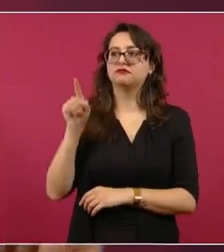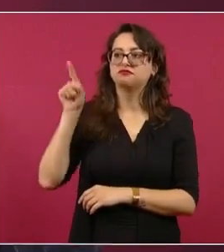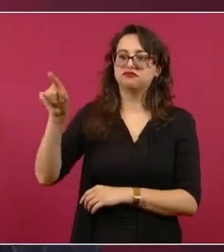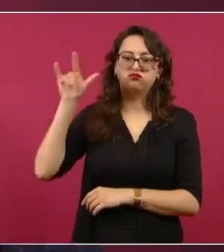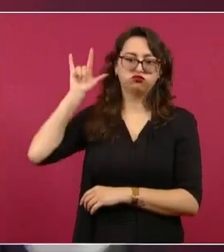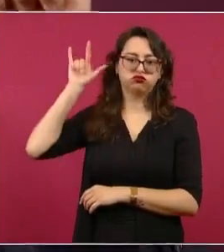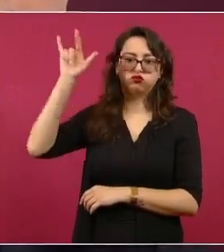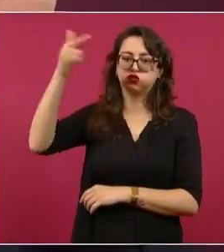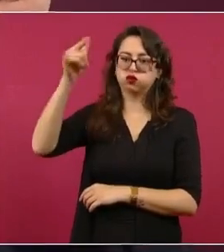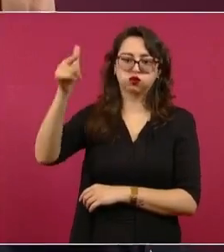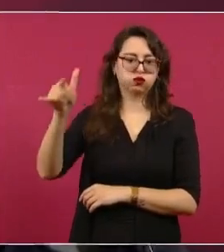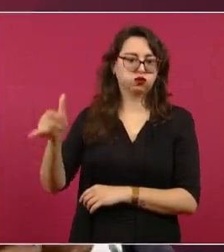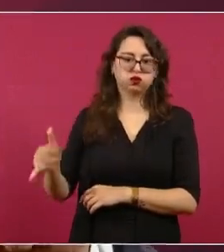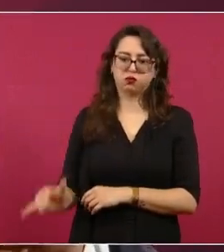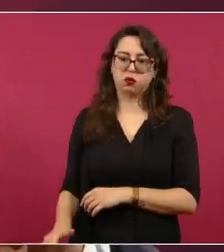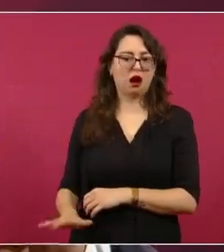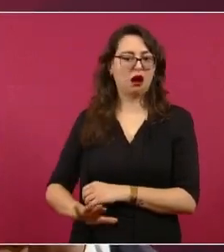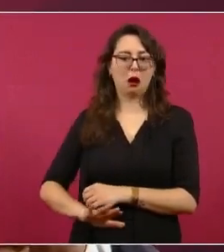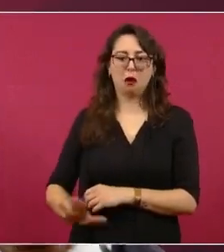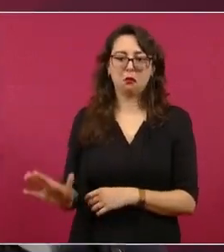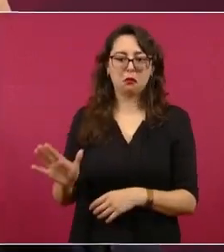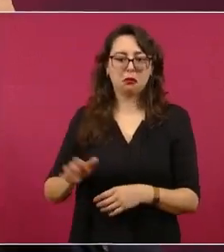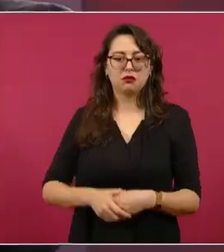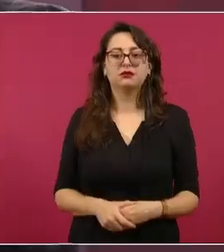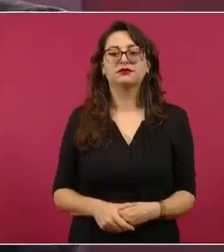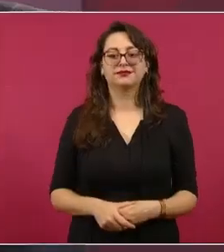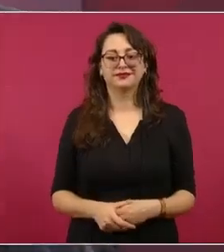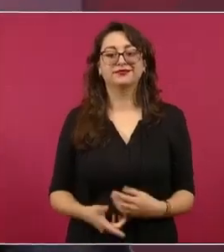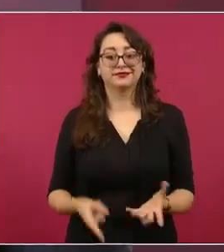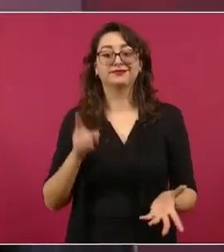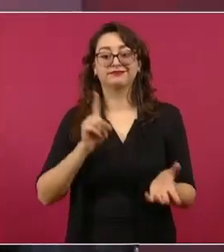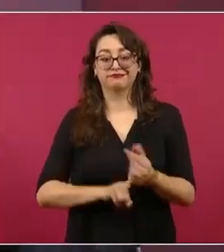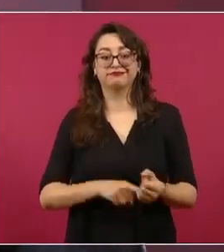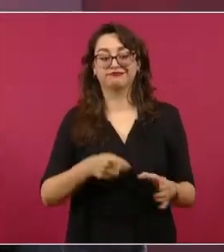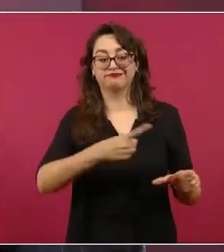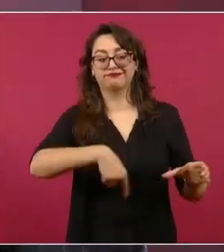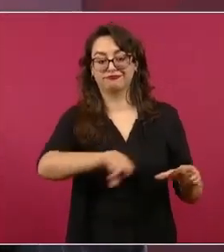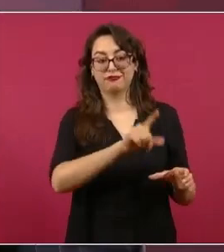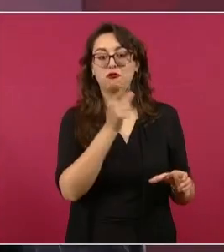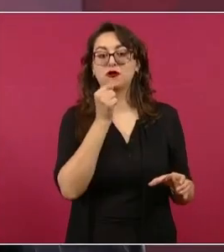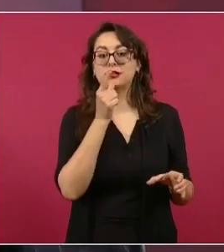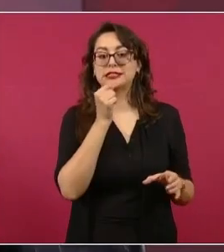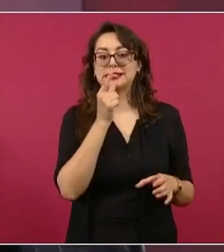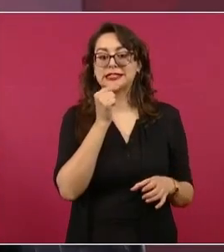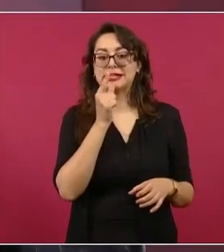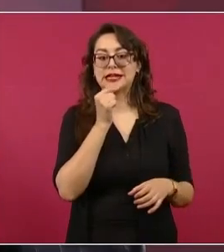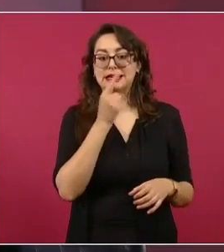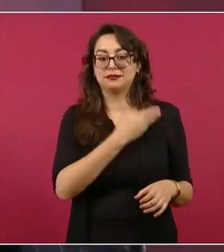Y hay testimonios de que intervino el Estado Mayor Presidencial.